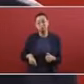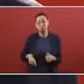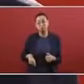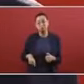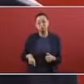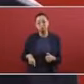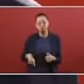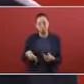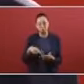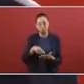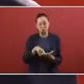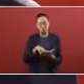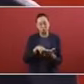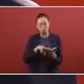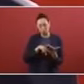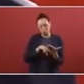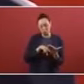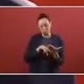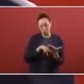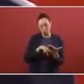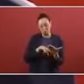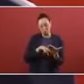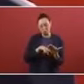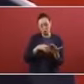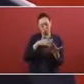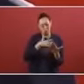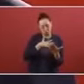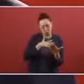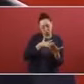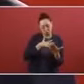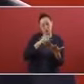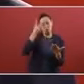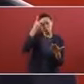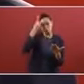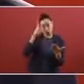decidir si se transparentaba o no